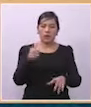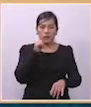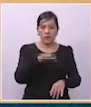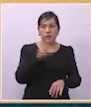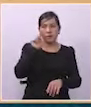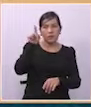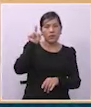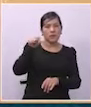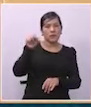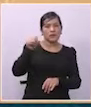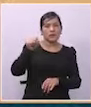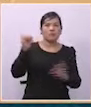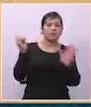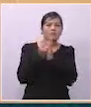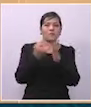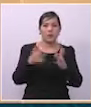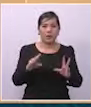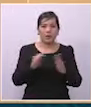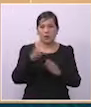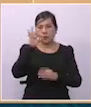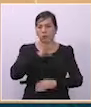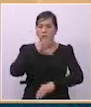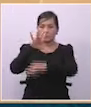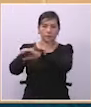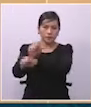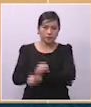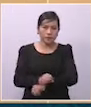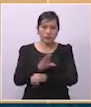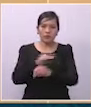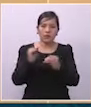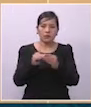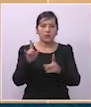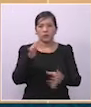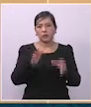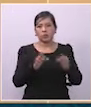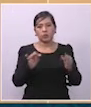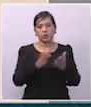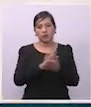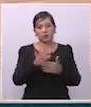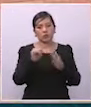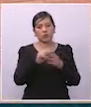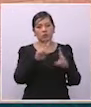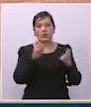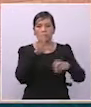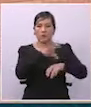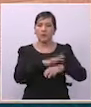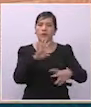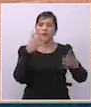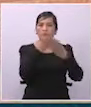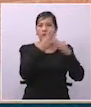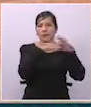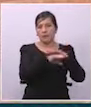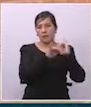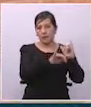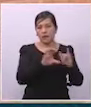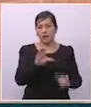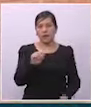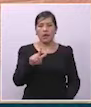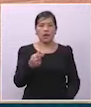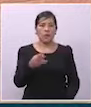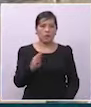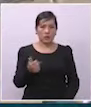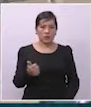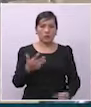menor en cámara Gesell. Este fue aprehendido y después cautelado. La justicia determinó su detención preventiva en la cárcel de